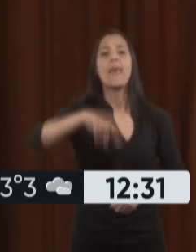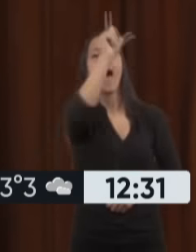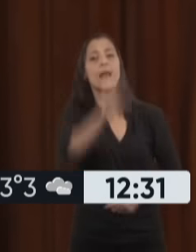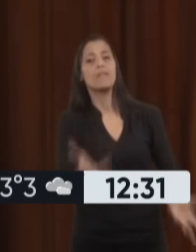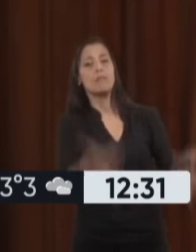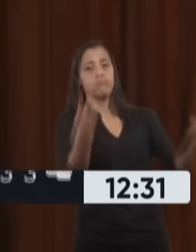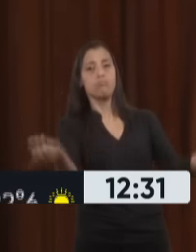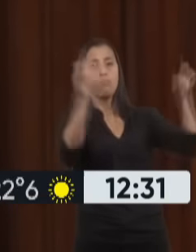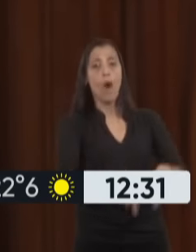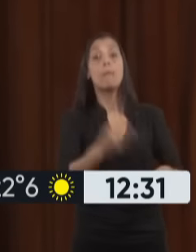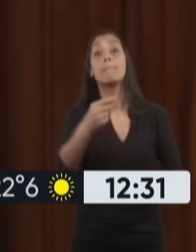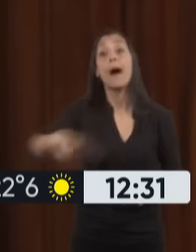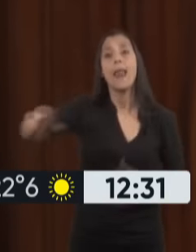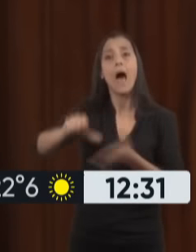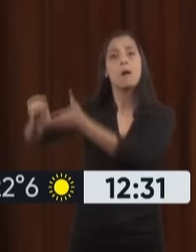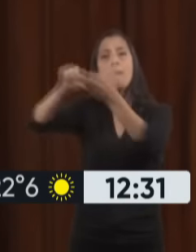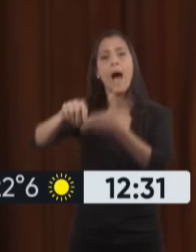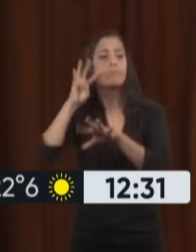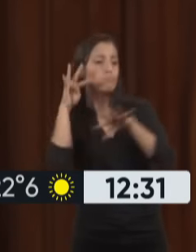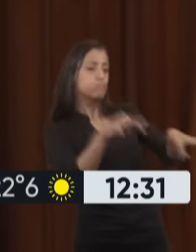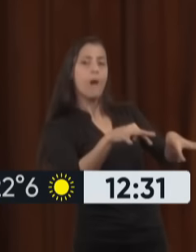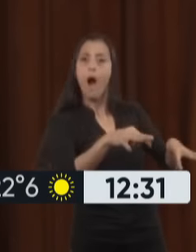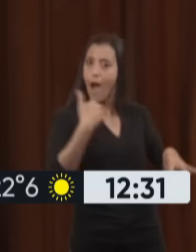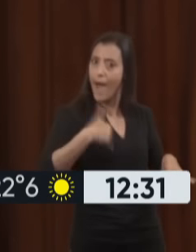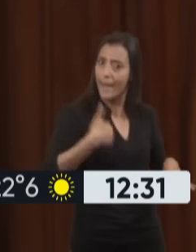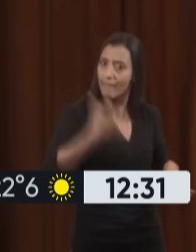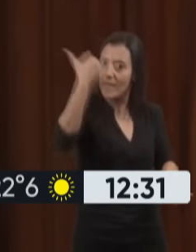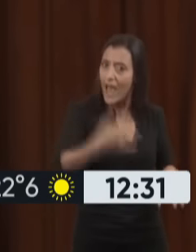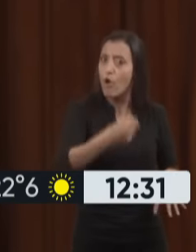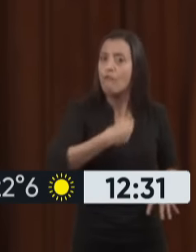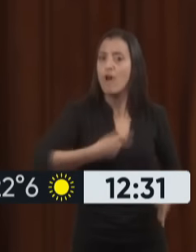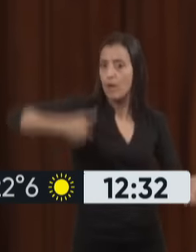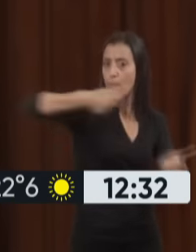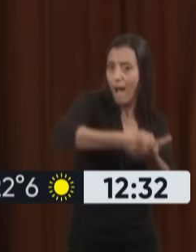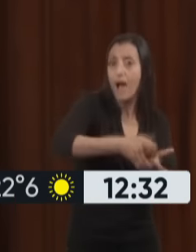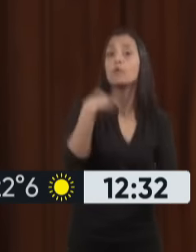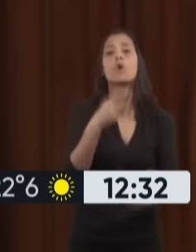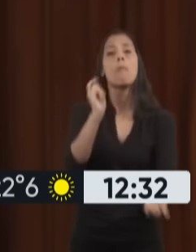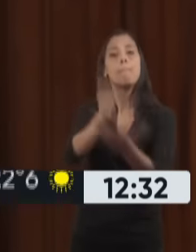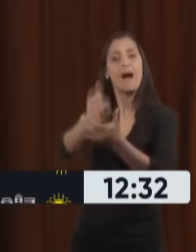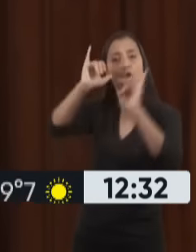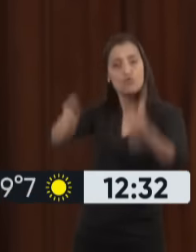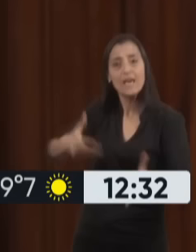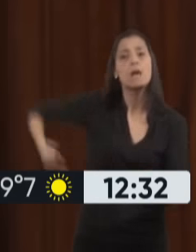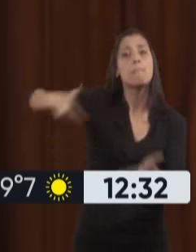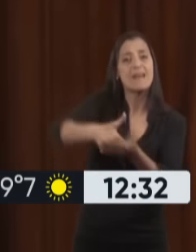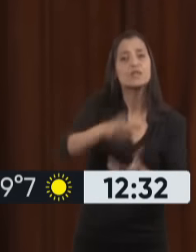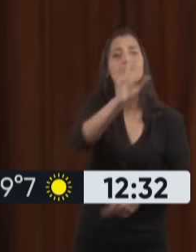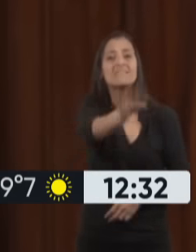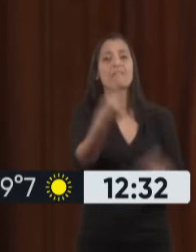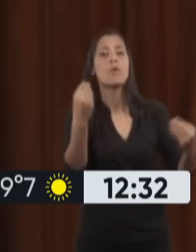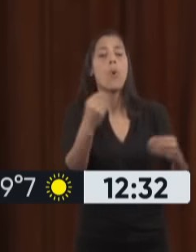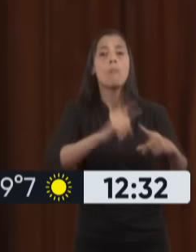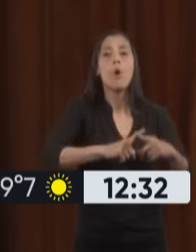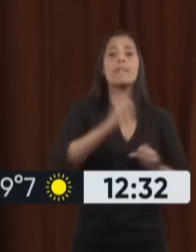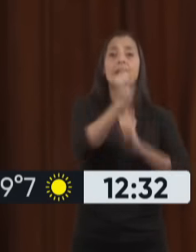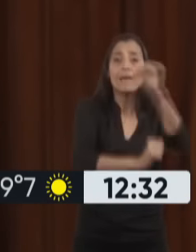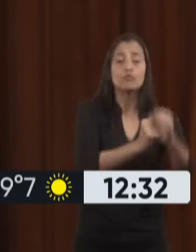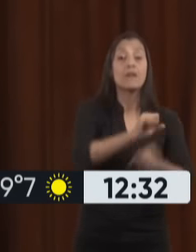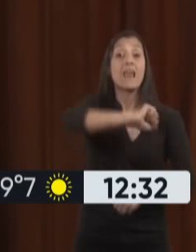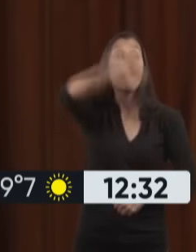desde afuera confíen en que si nos venden les vamos a pagar. ¿Saben cuál es la mejor política industrial? Terminar con la